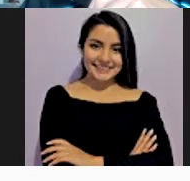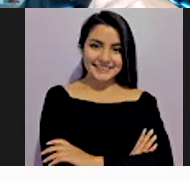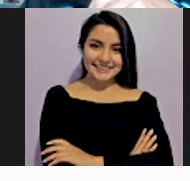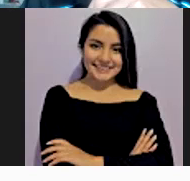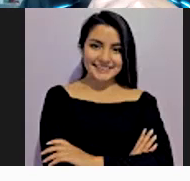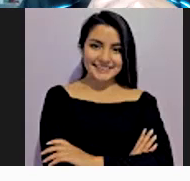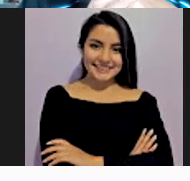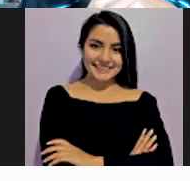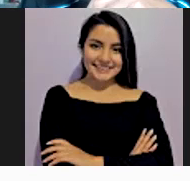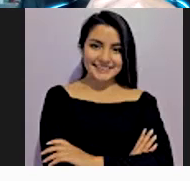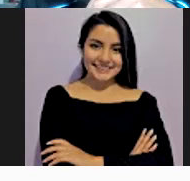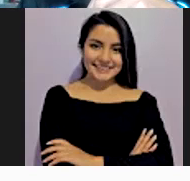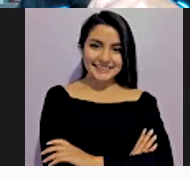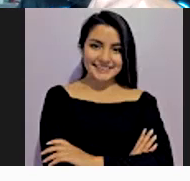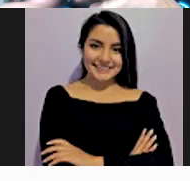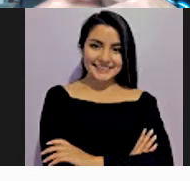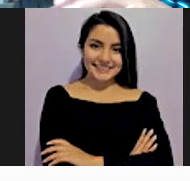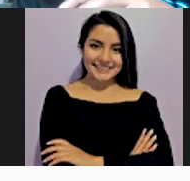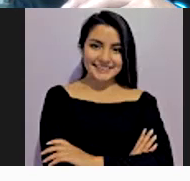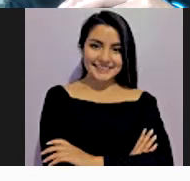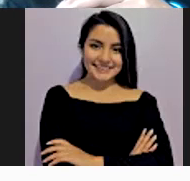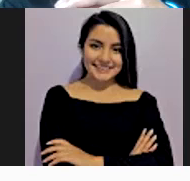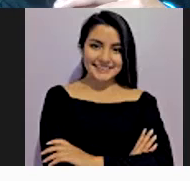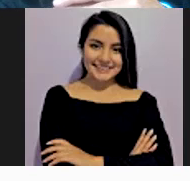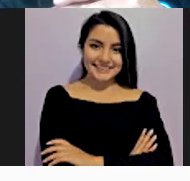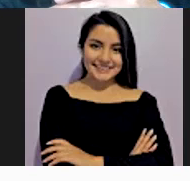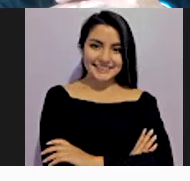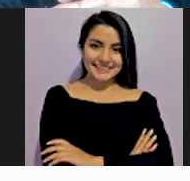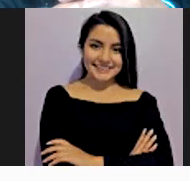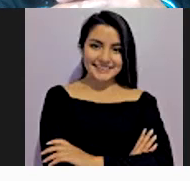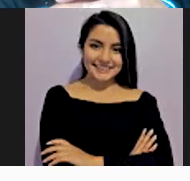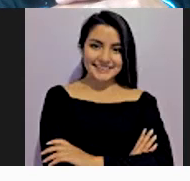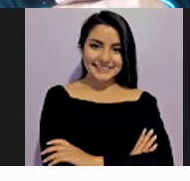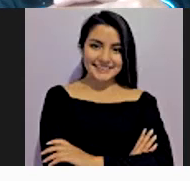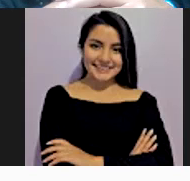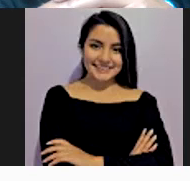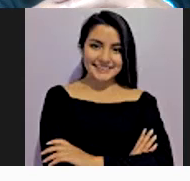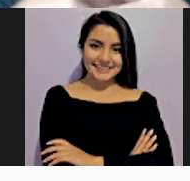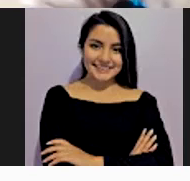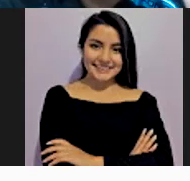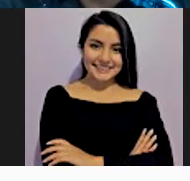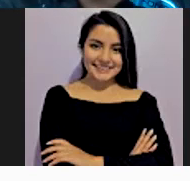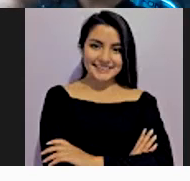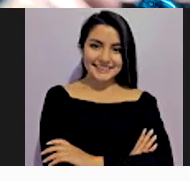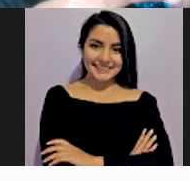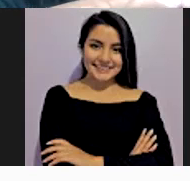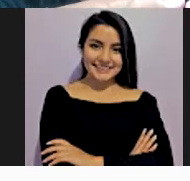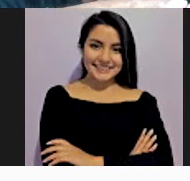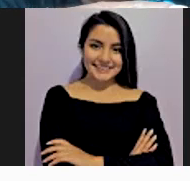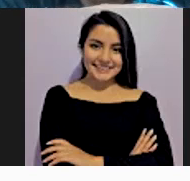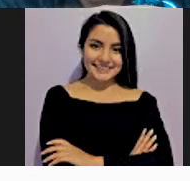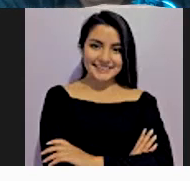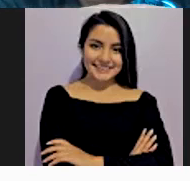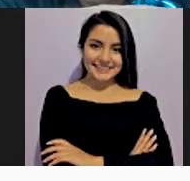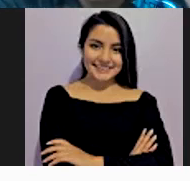estos señores hicieron pues sus experiencias y sus investigaciones tomando en cuenta diferentes tipos de qué nomás.